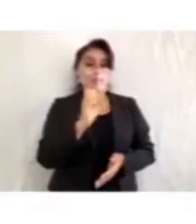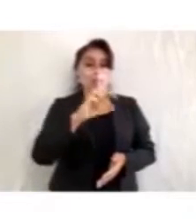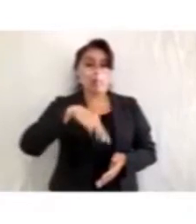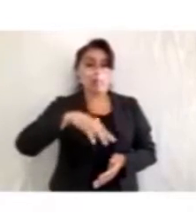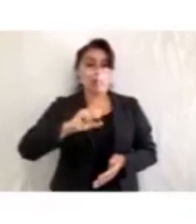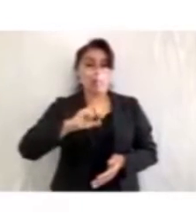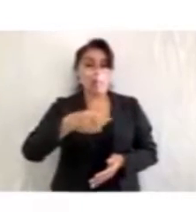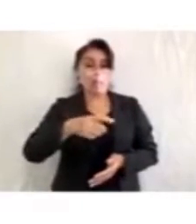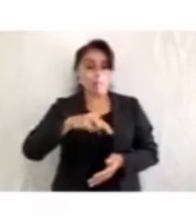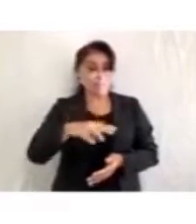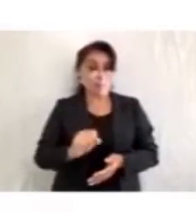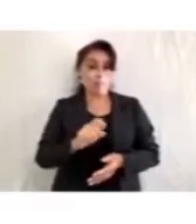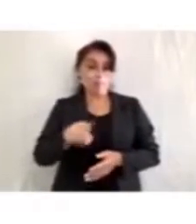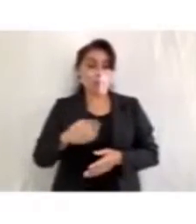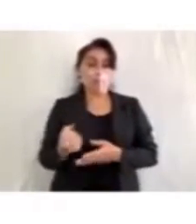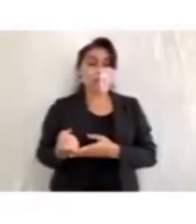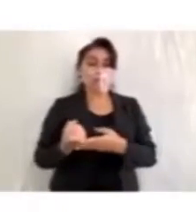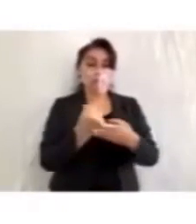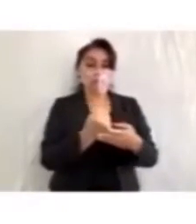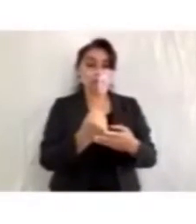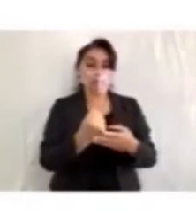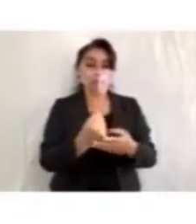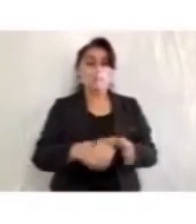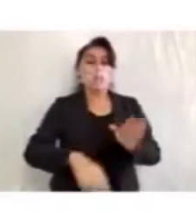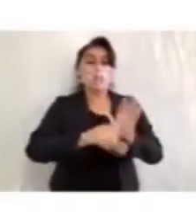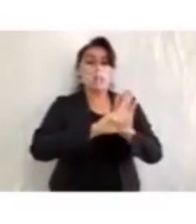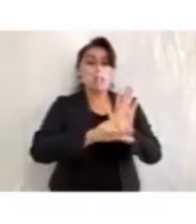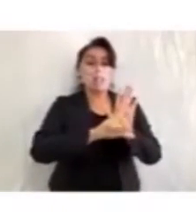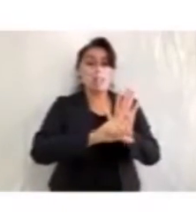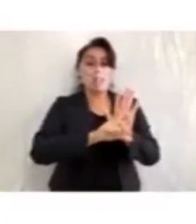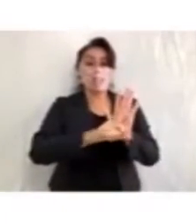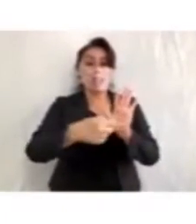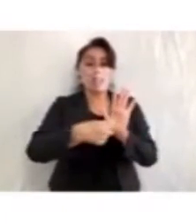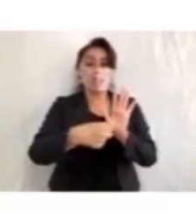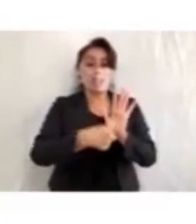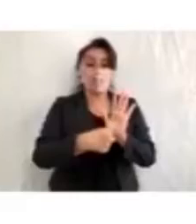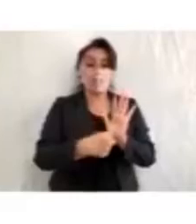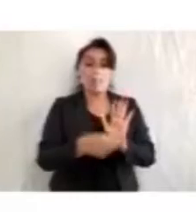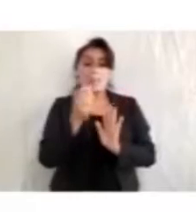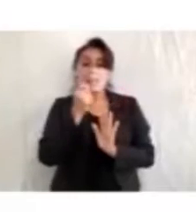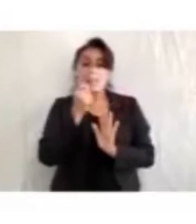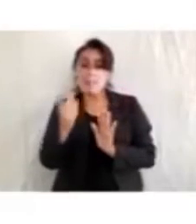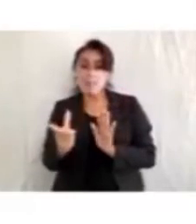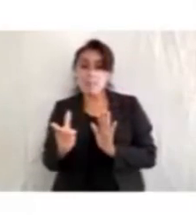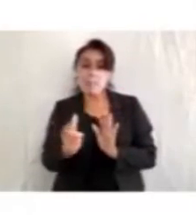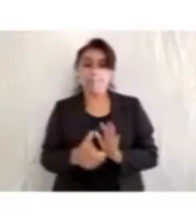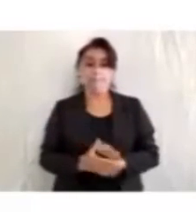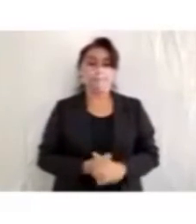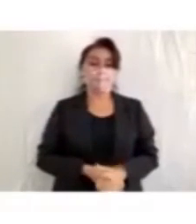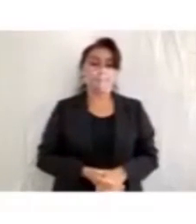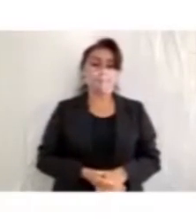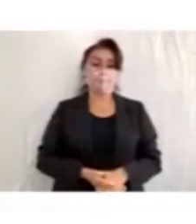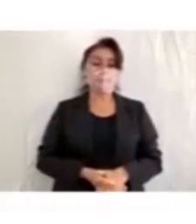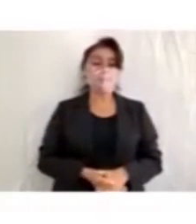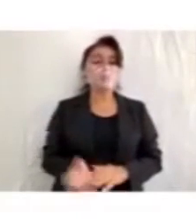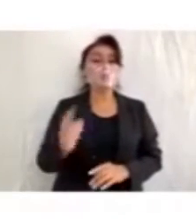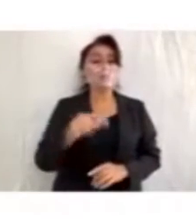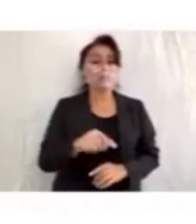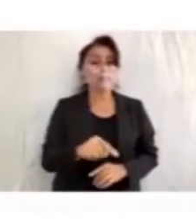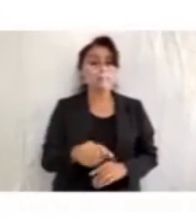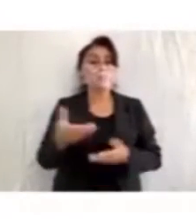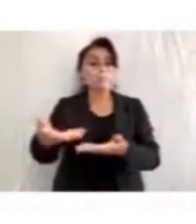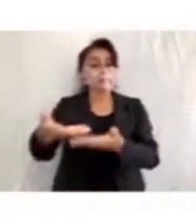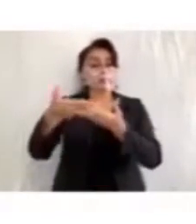podamos patrocinar de forma legal el caso y la denuncia de DIF. Y en este caso